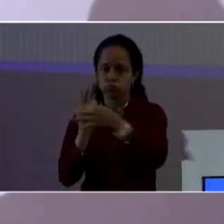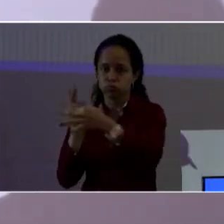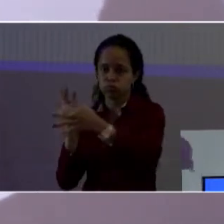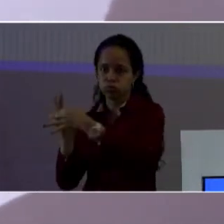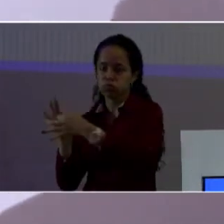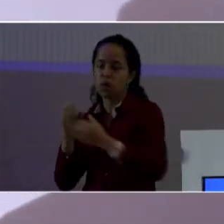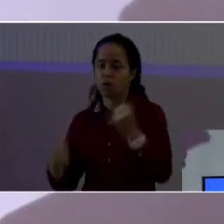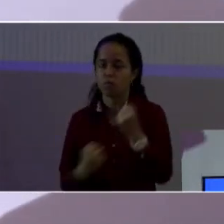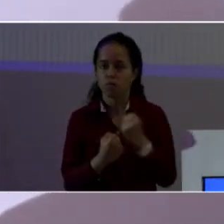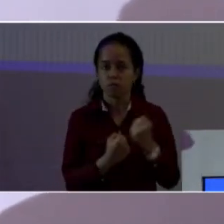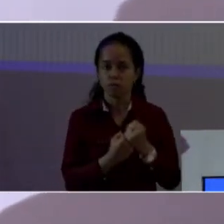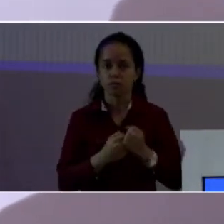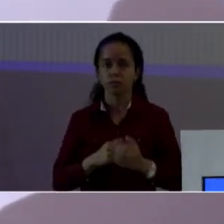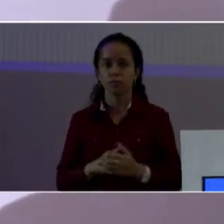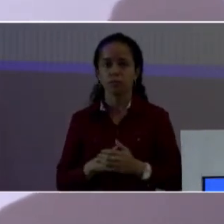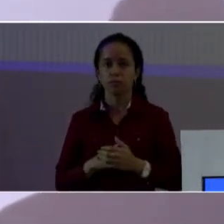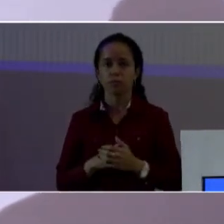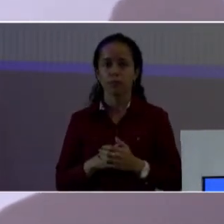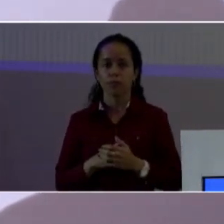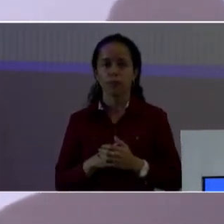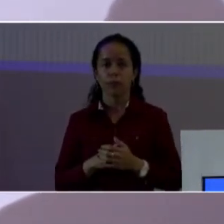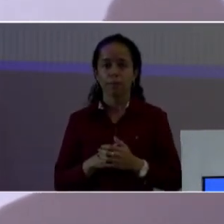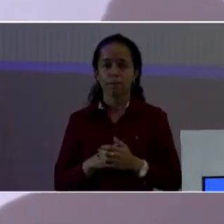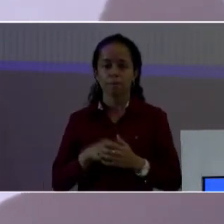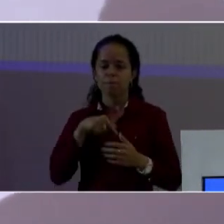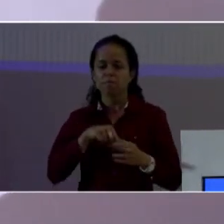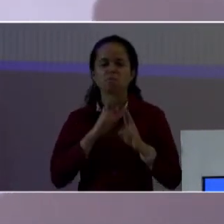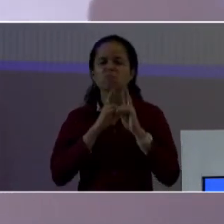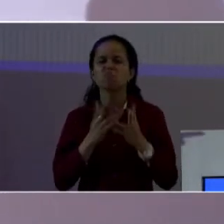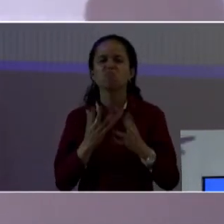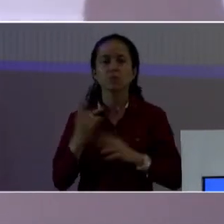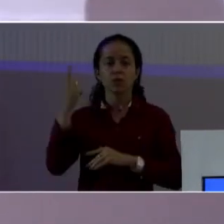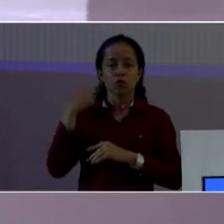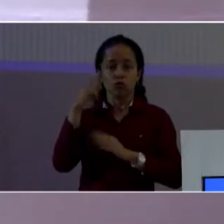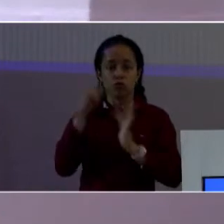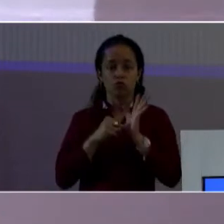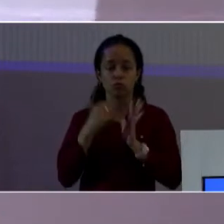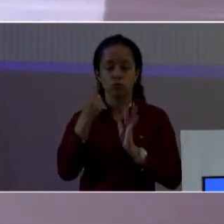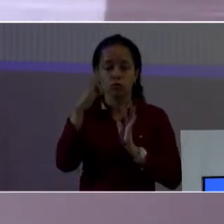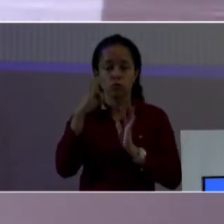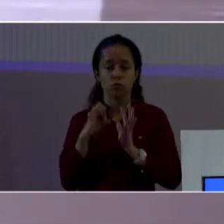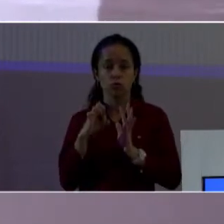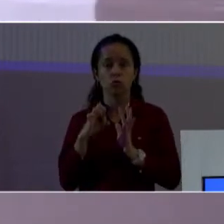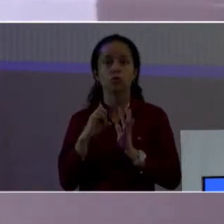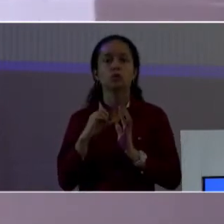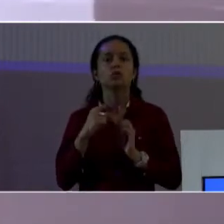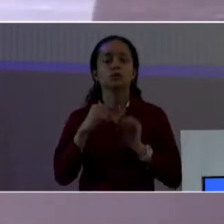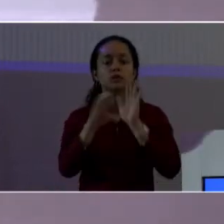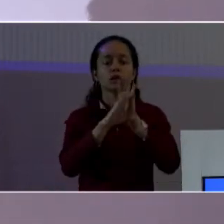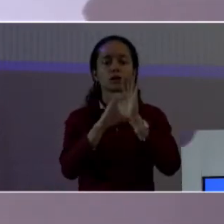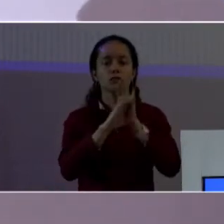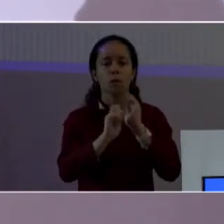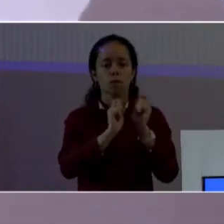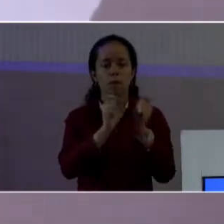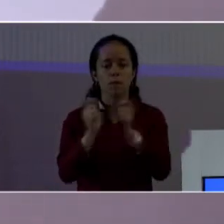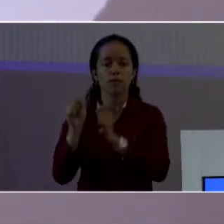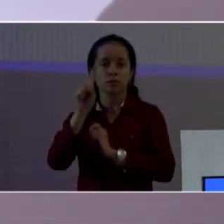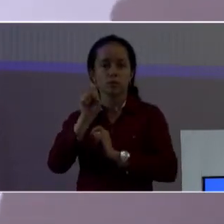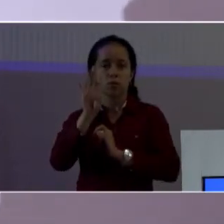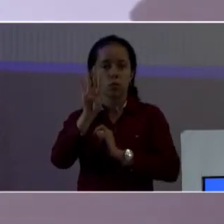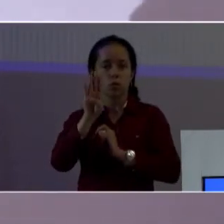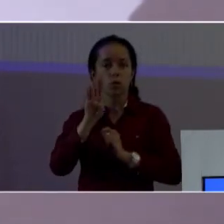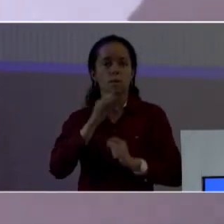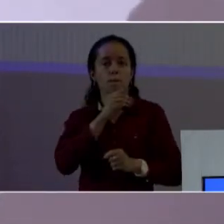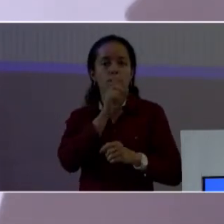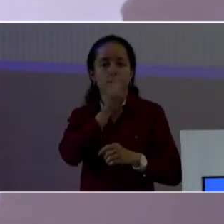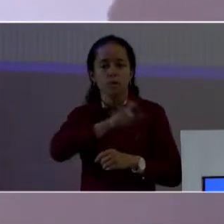en el territorio. Producto de eso, en el año 2018 logramos certificar a 64 personas bajo el